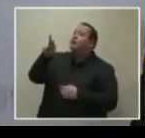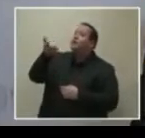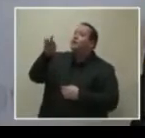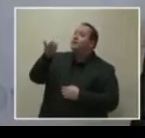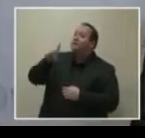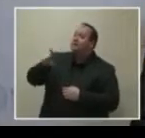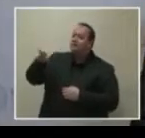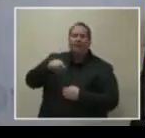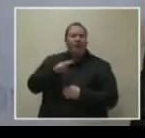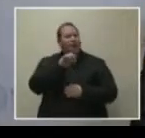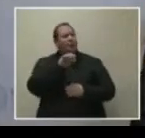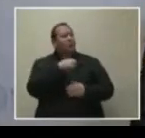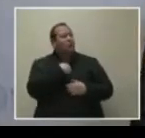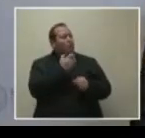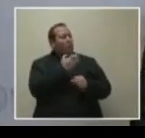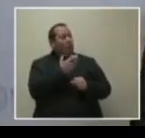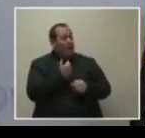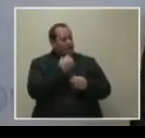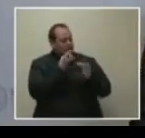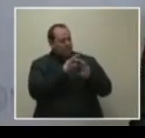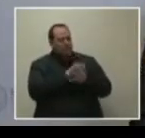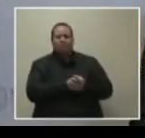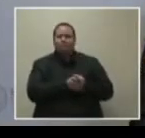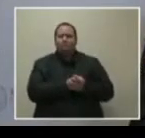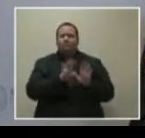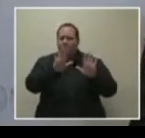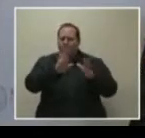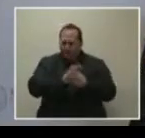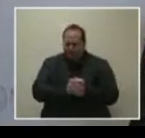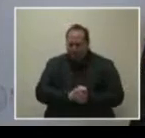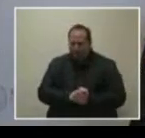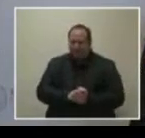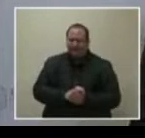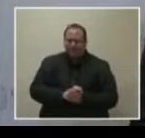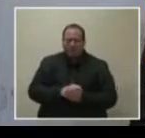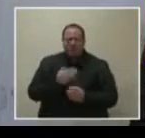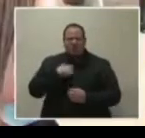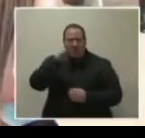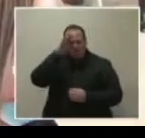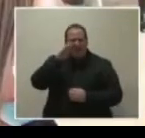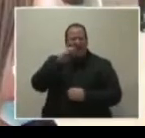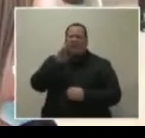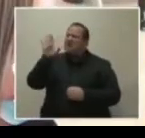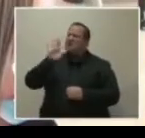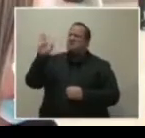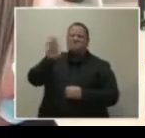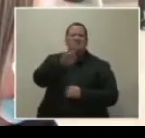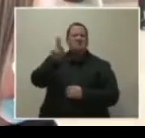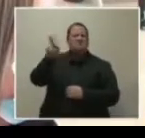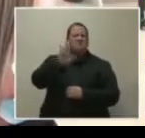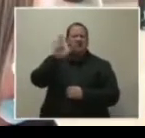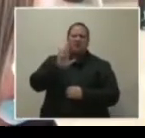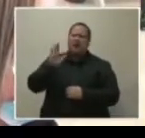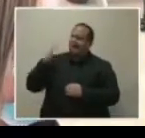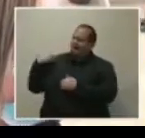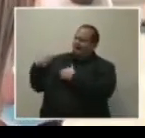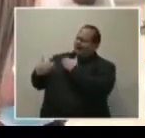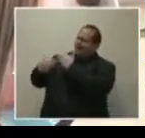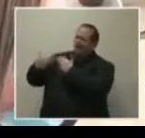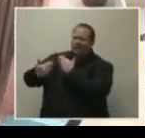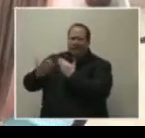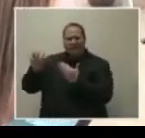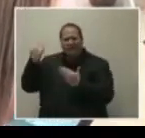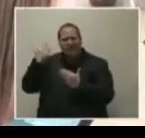Carpio, aprovechando la situación, a ver, se me hace que vienen con el mismo choro que han estado durante el transcurso desde que han